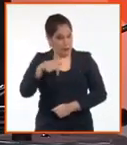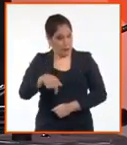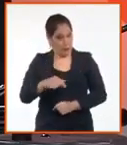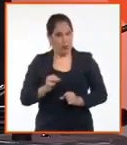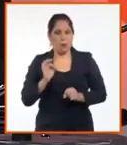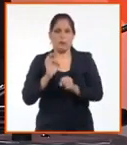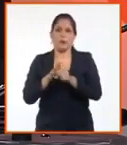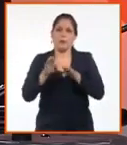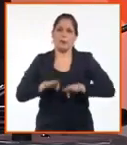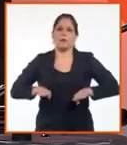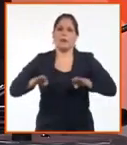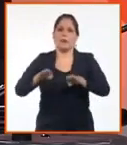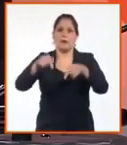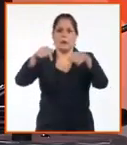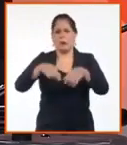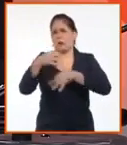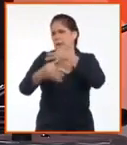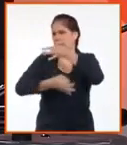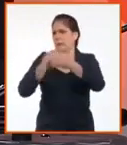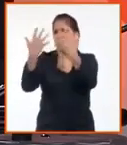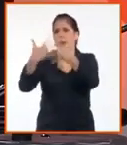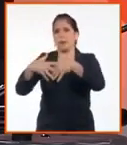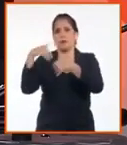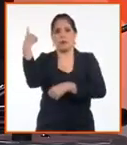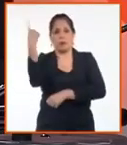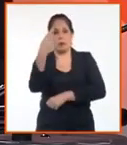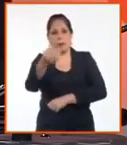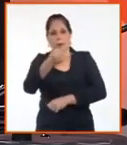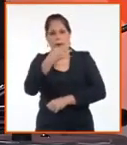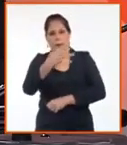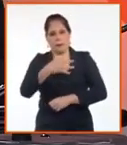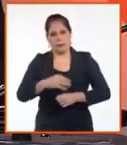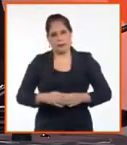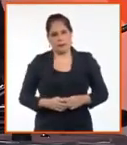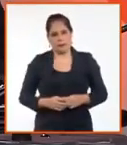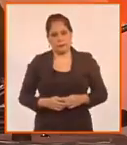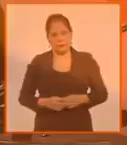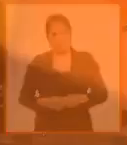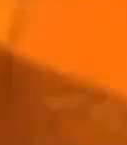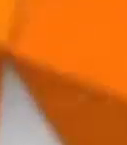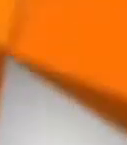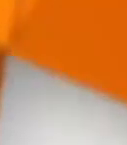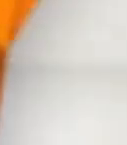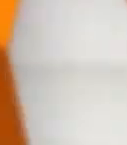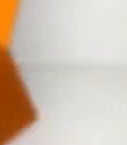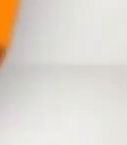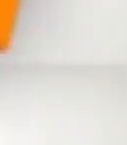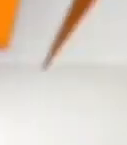redonda de hoy hablemos entonces de la producción nacional ah